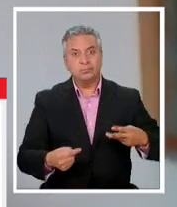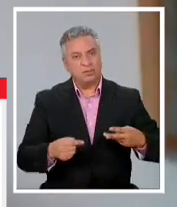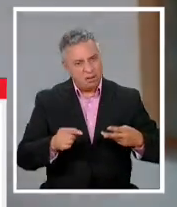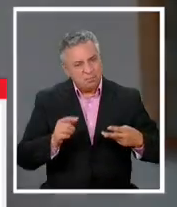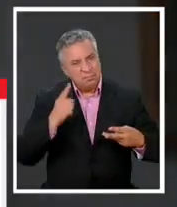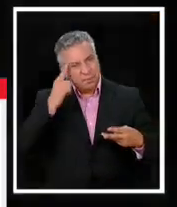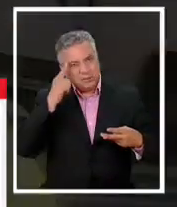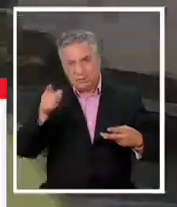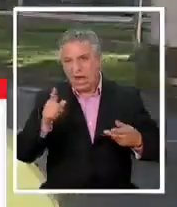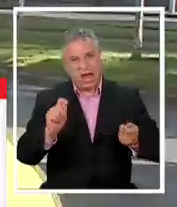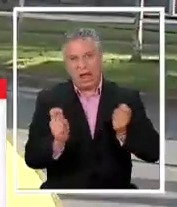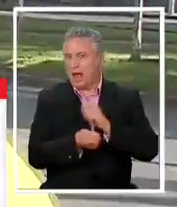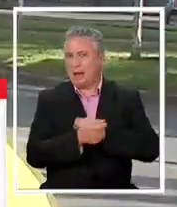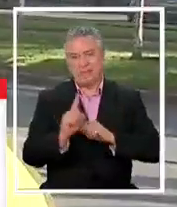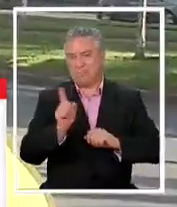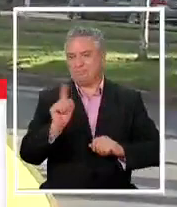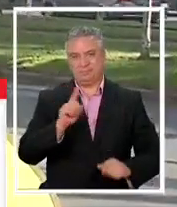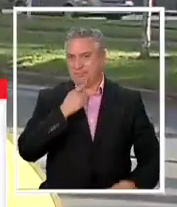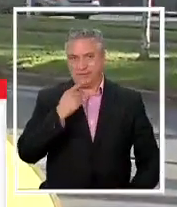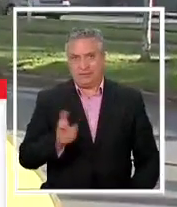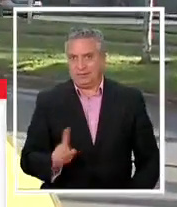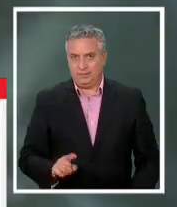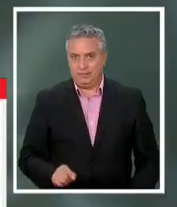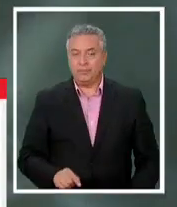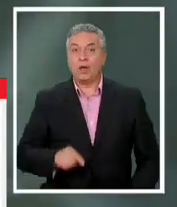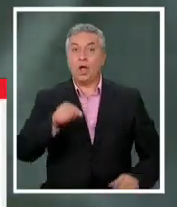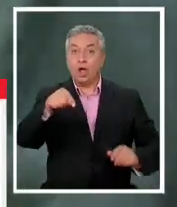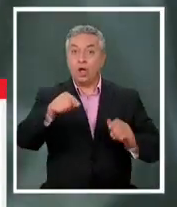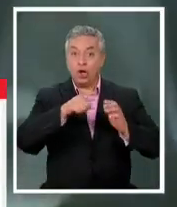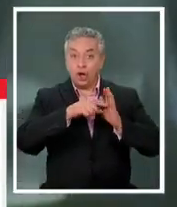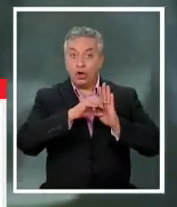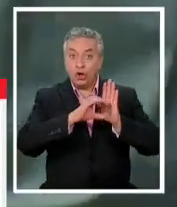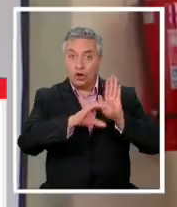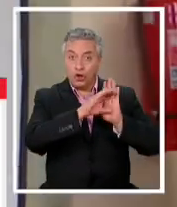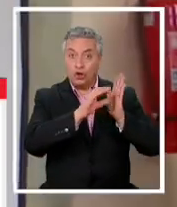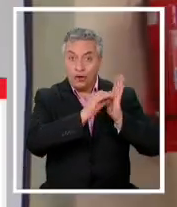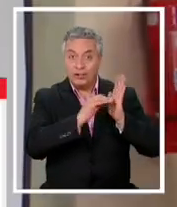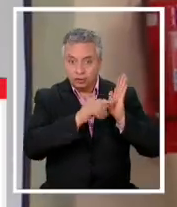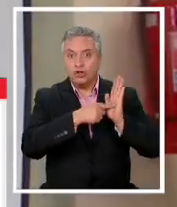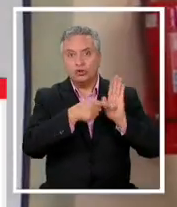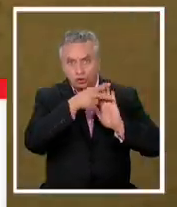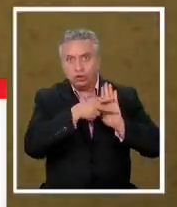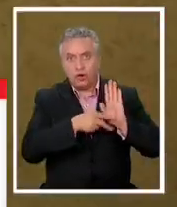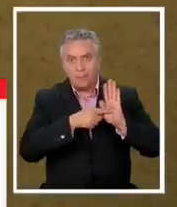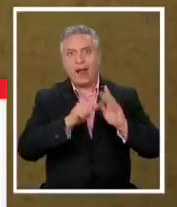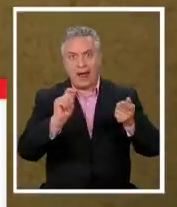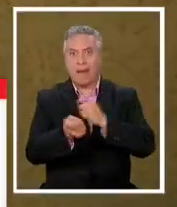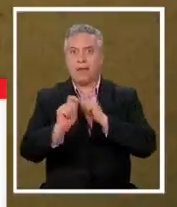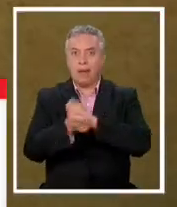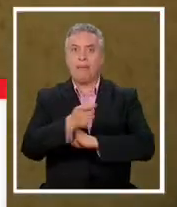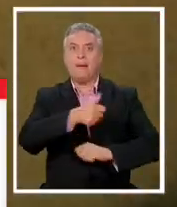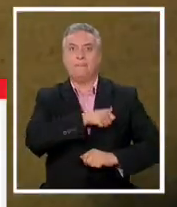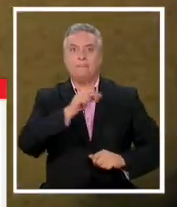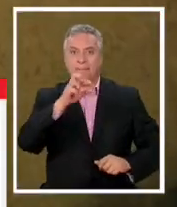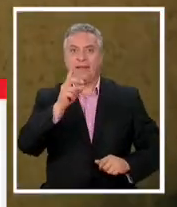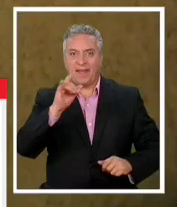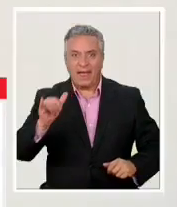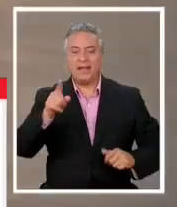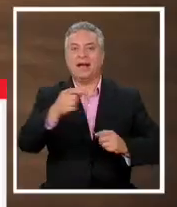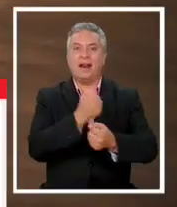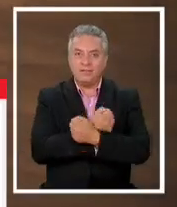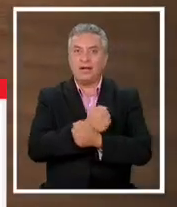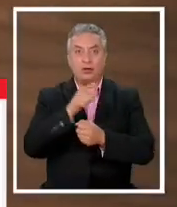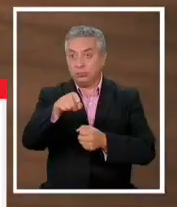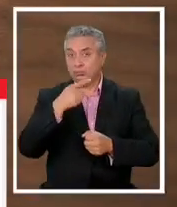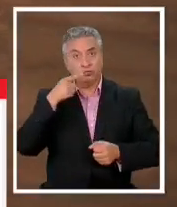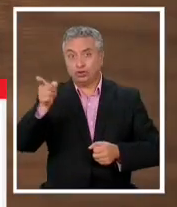cambien demasiado. La norma aprobada por la convención aplica a todas las policías, carabineros y PDI, además de fijar que no son